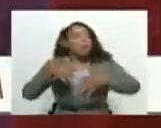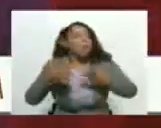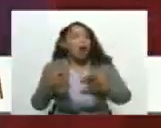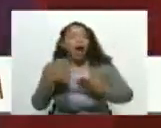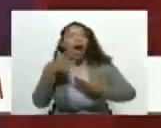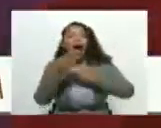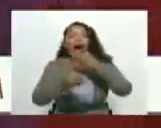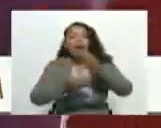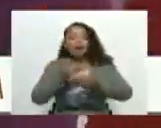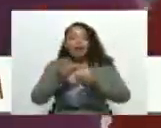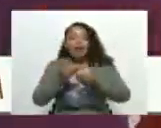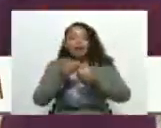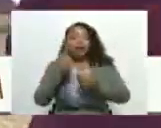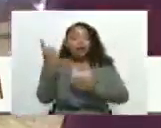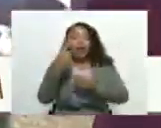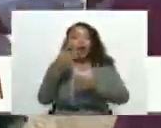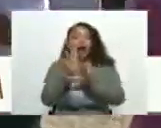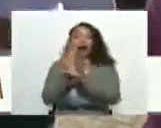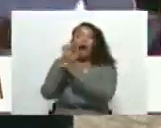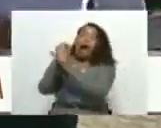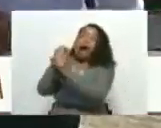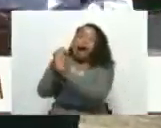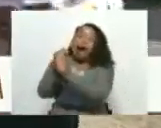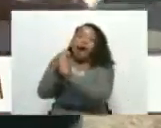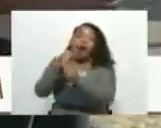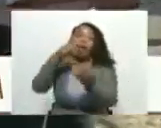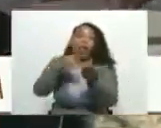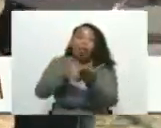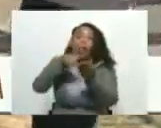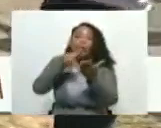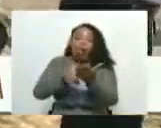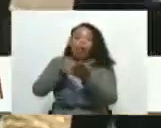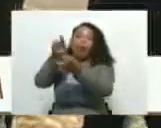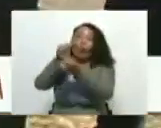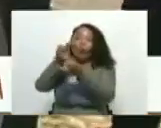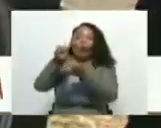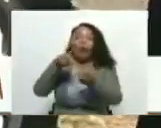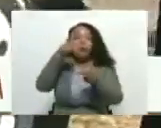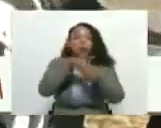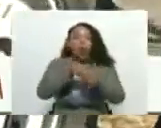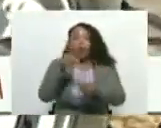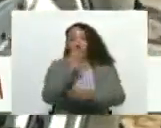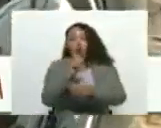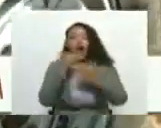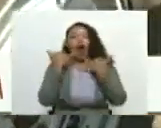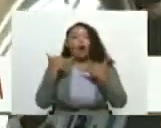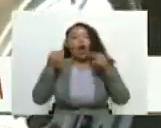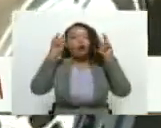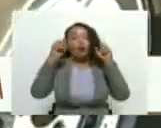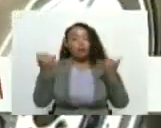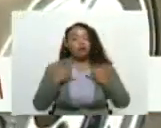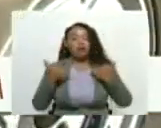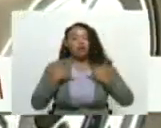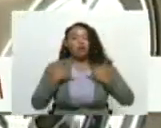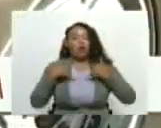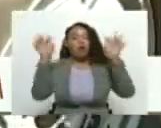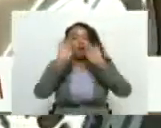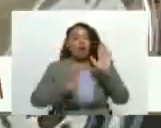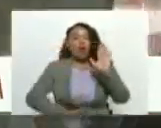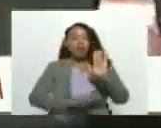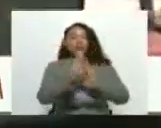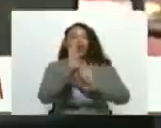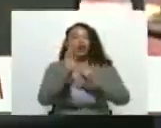de transitar solamente su dependencia de la renta petrolera y está desarrollando todos sus motores económicos, 18